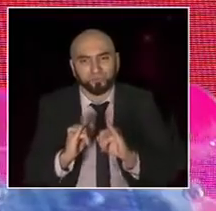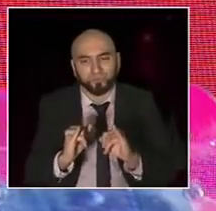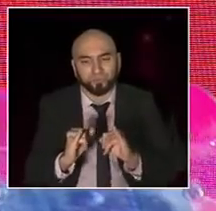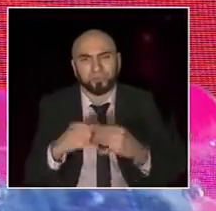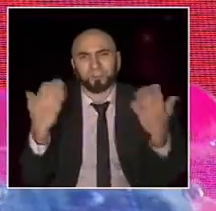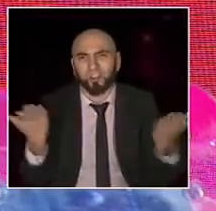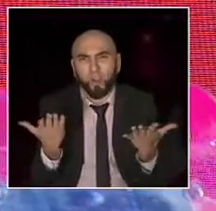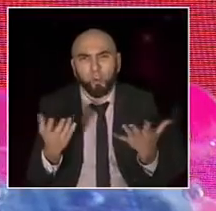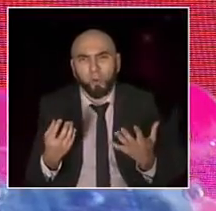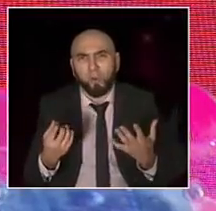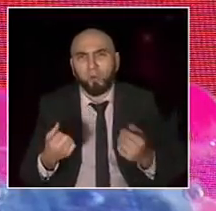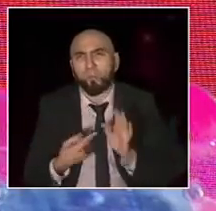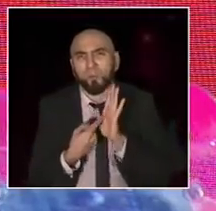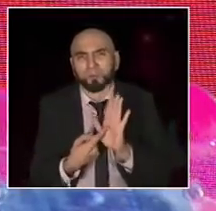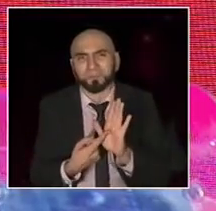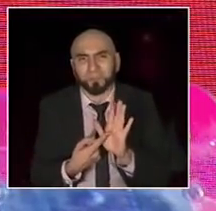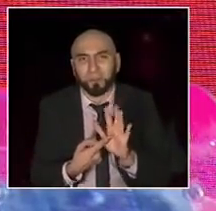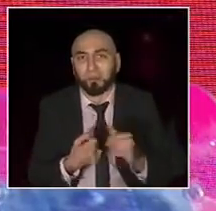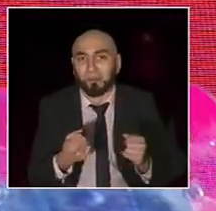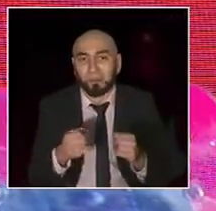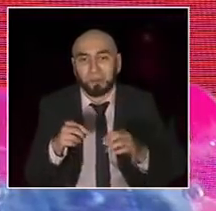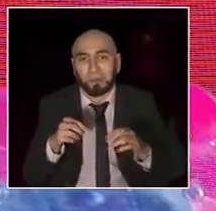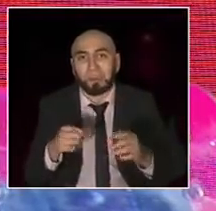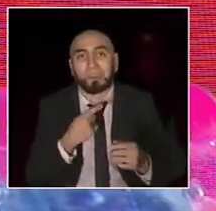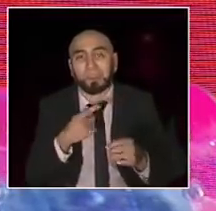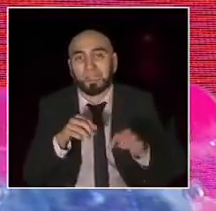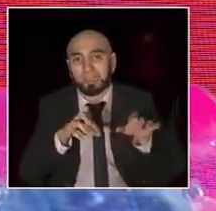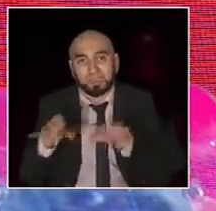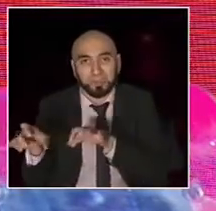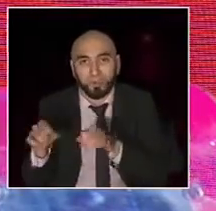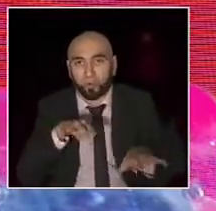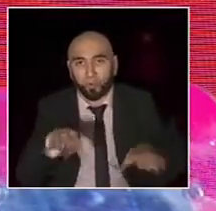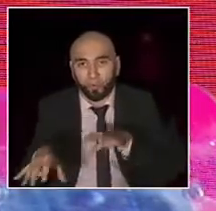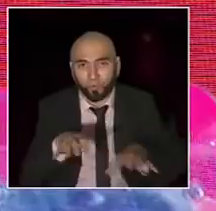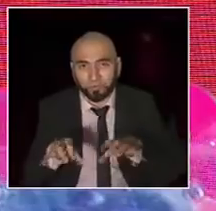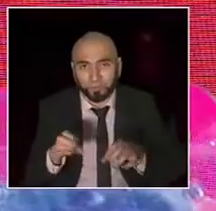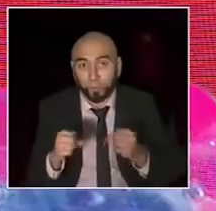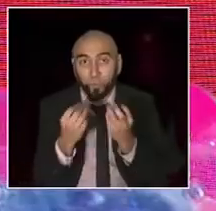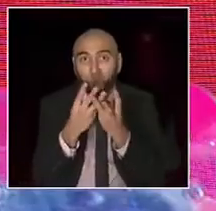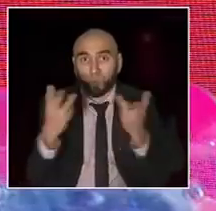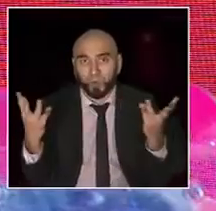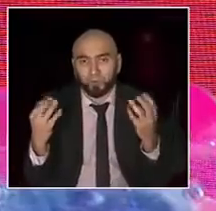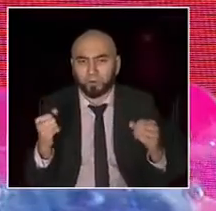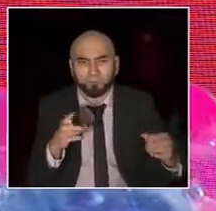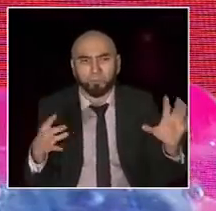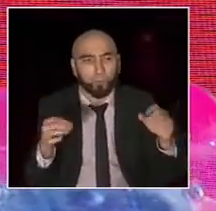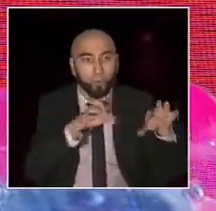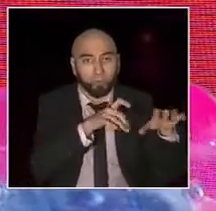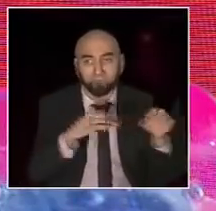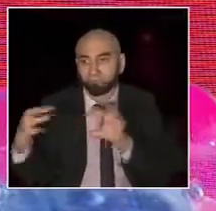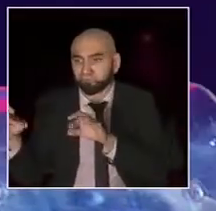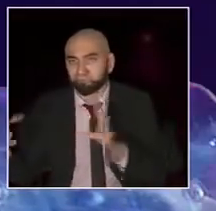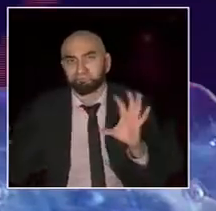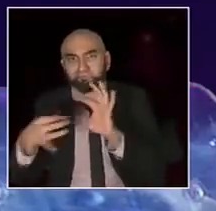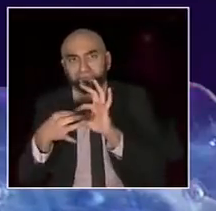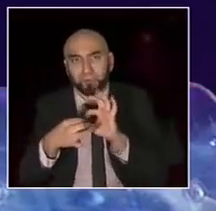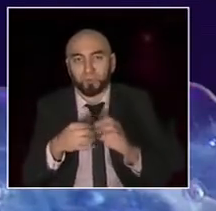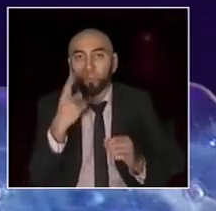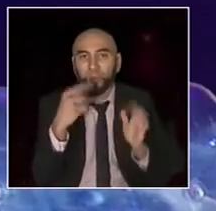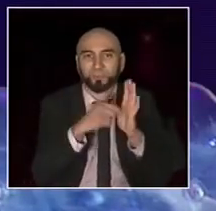expresa en el Internet de las cosas. La web 1.0 unió computadores con computadores. La web